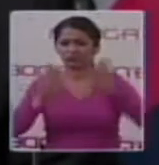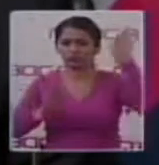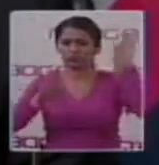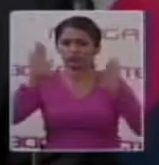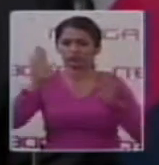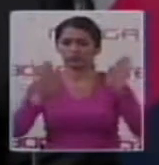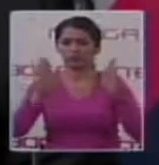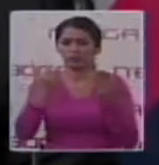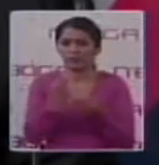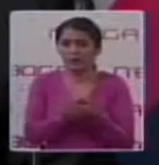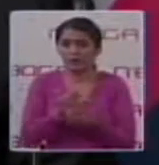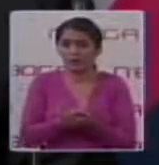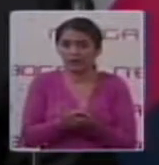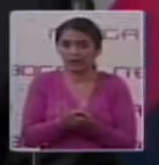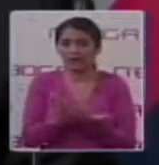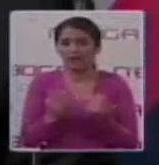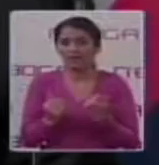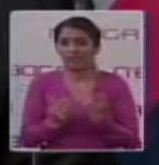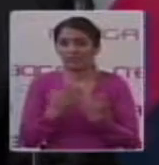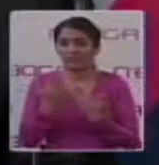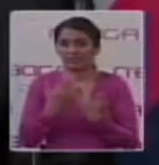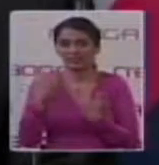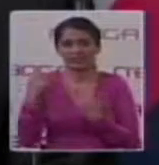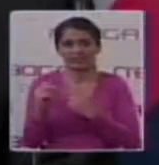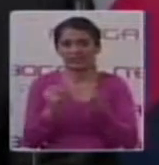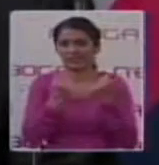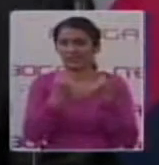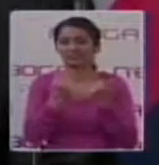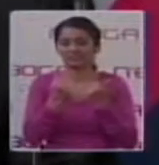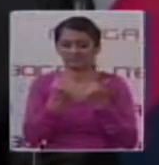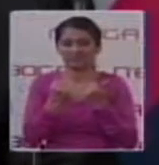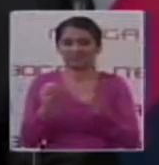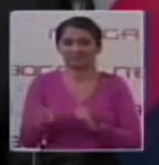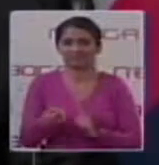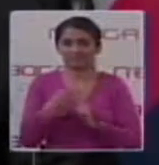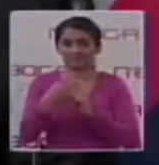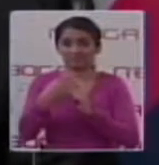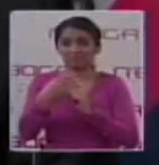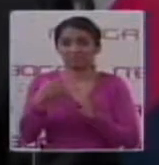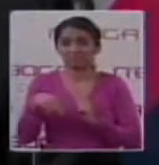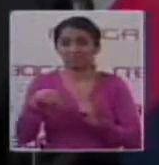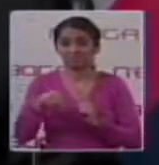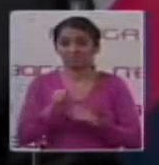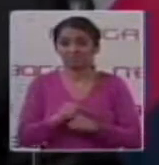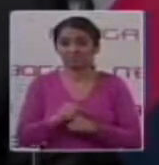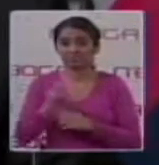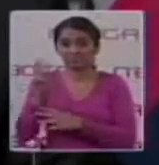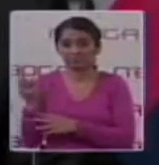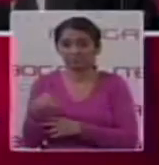de un proceso ágil, eficiente, realizado en nuestra página web,